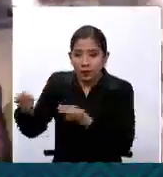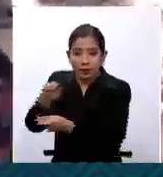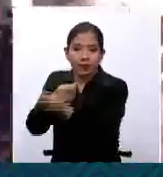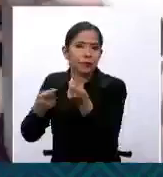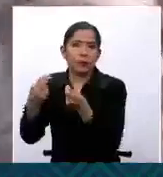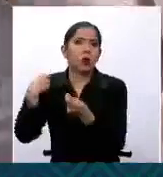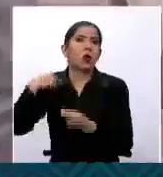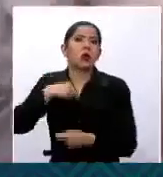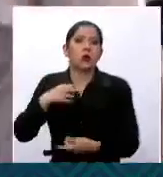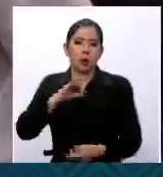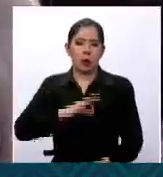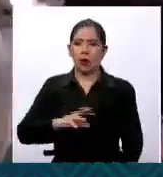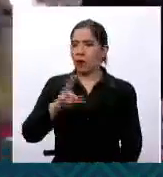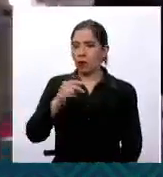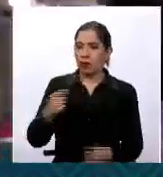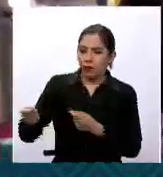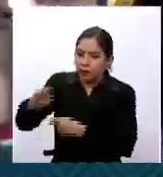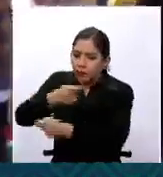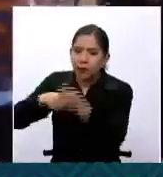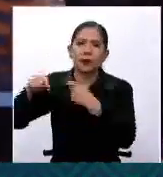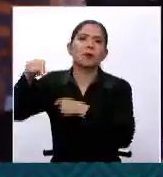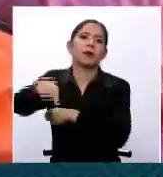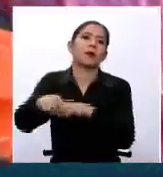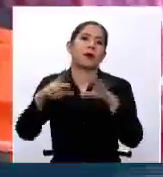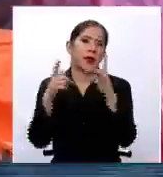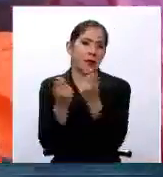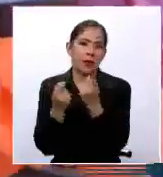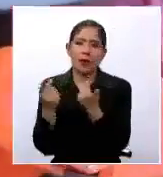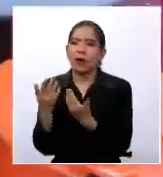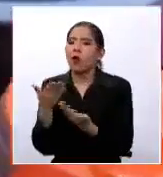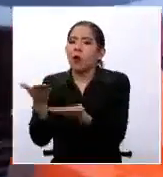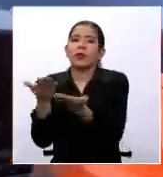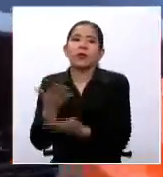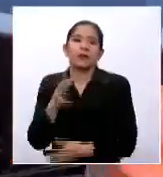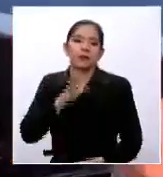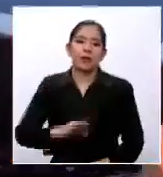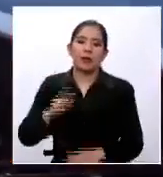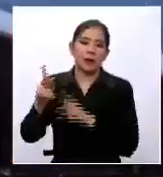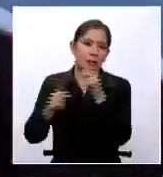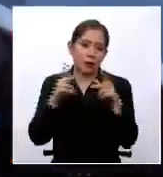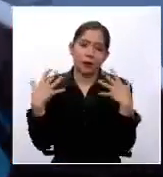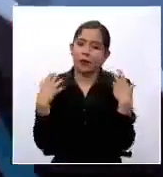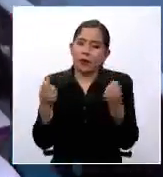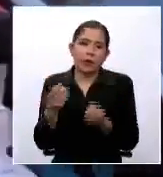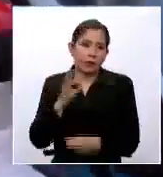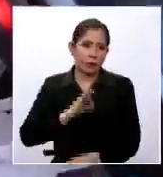están siendo en vano, están volviendo al departamento de Tarija en obras de beneficencia y de salud.